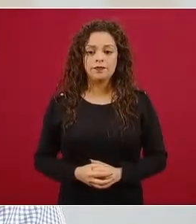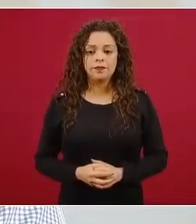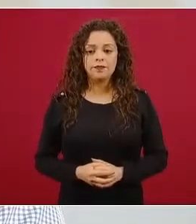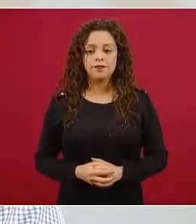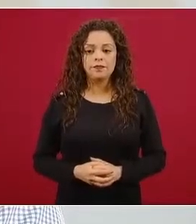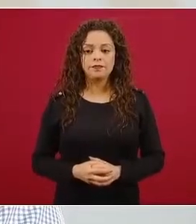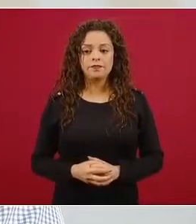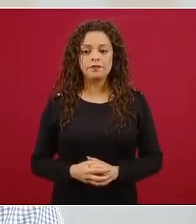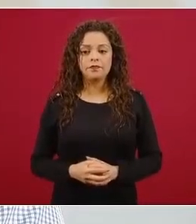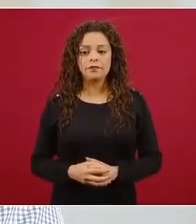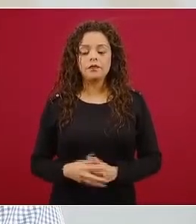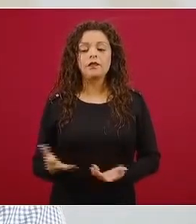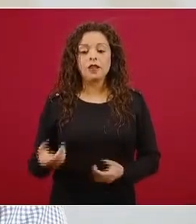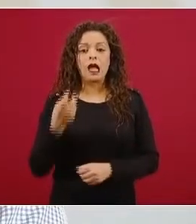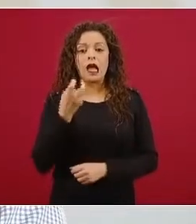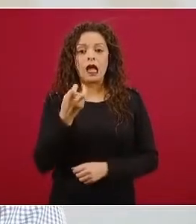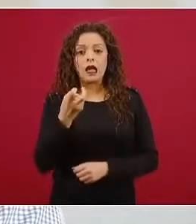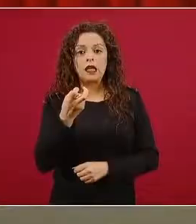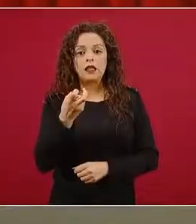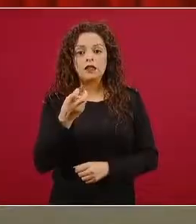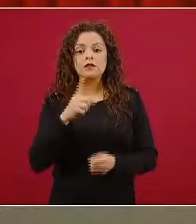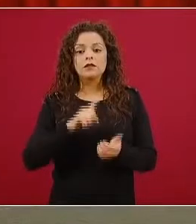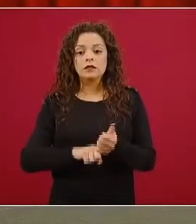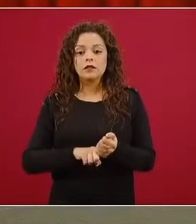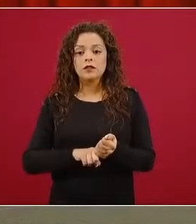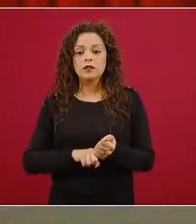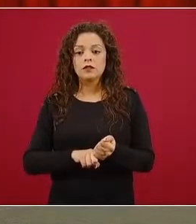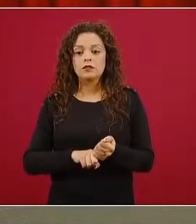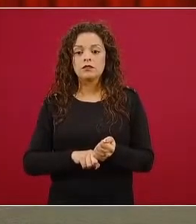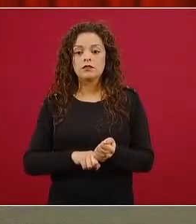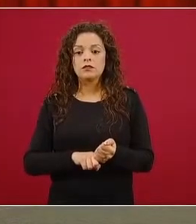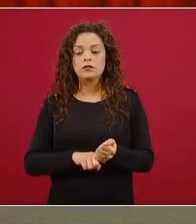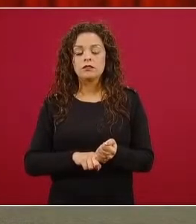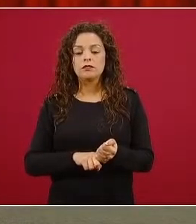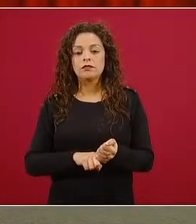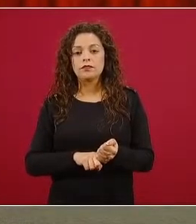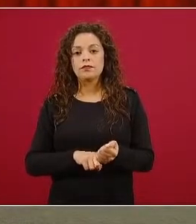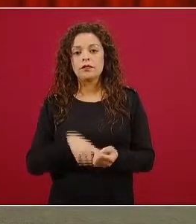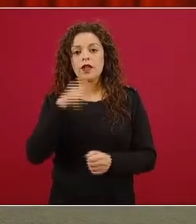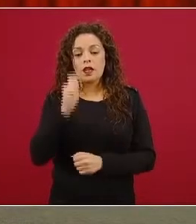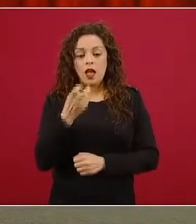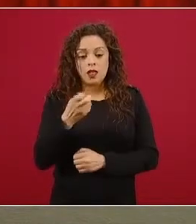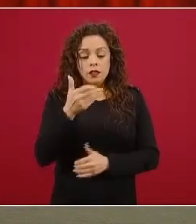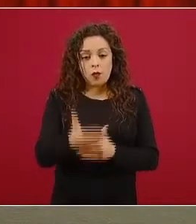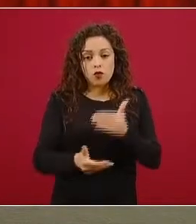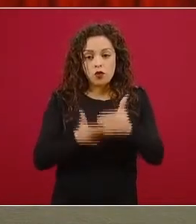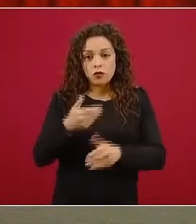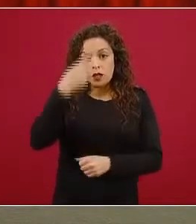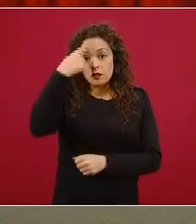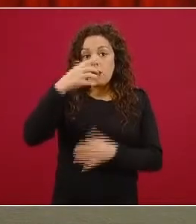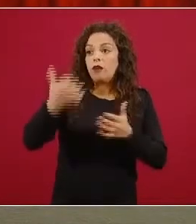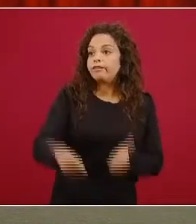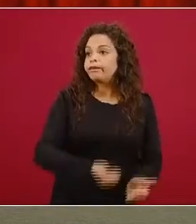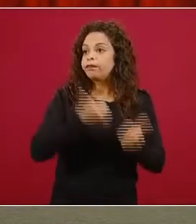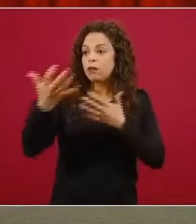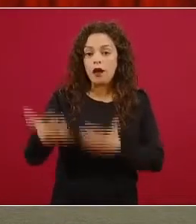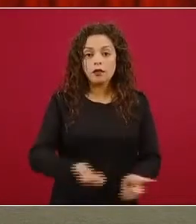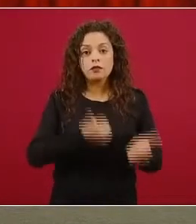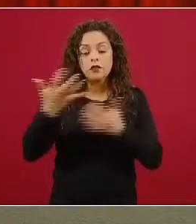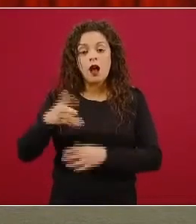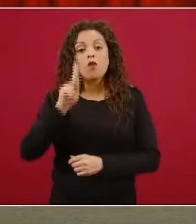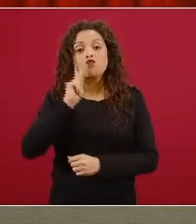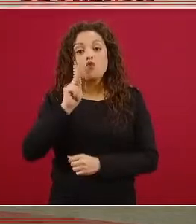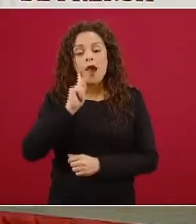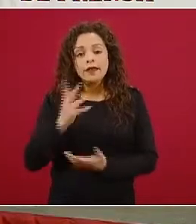la logística y de lo que en su momento puede ocurrir como consecuencia de todo este proceso de enviar muestras. Es